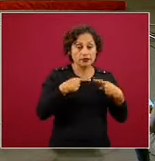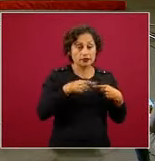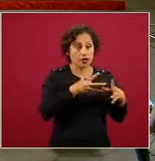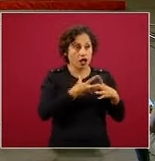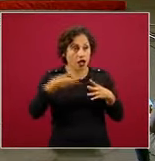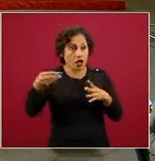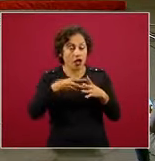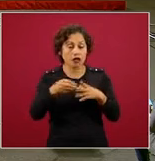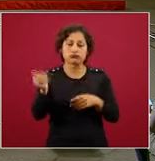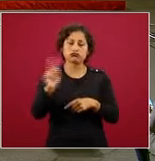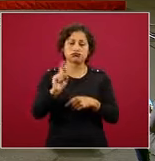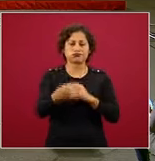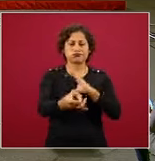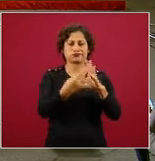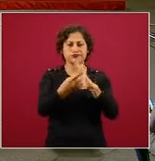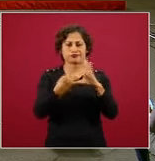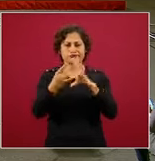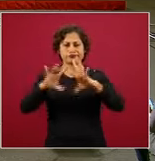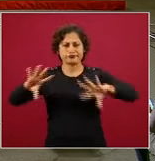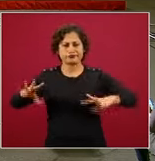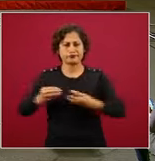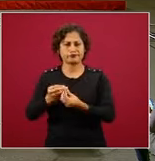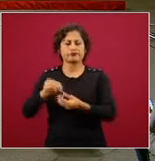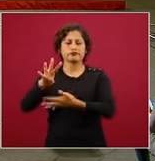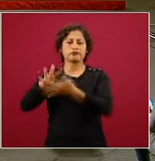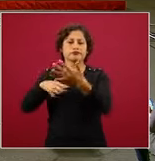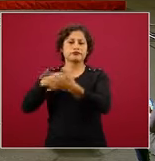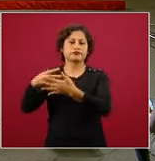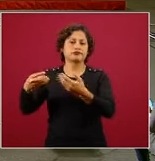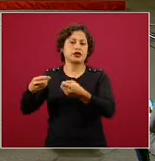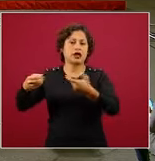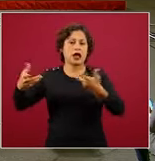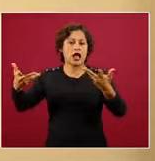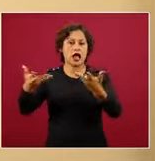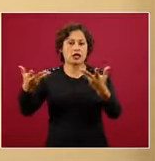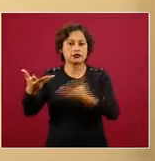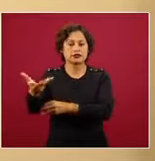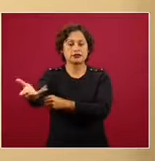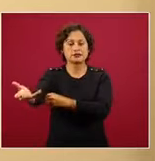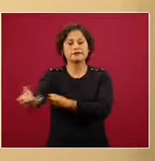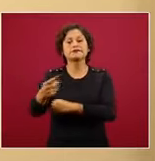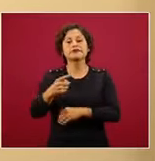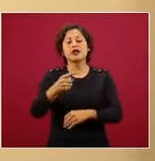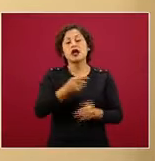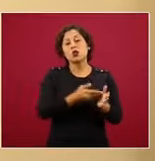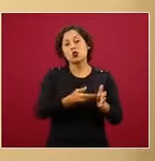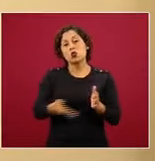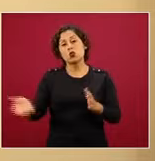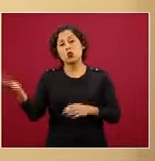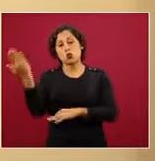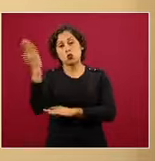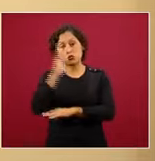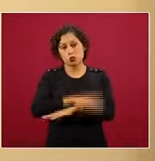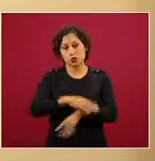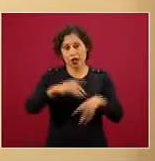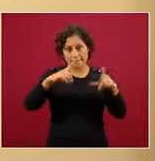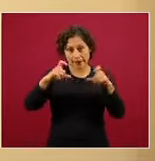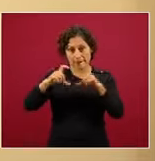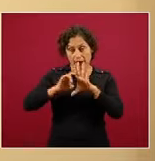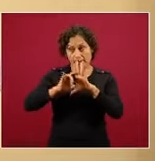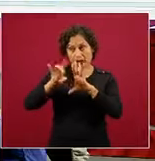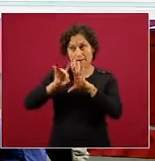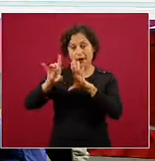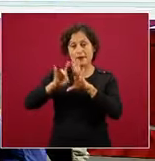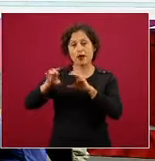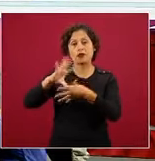hace mucho más ágil. Se puede registrar a mano y al final del día se fotografía, el sistema lo captura y esto lo hace mucho más